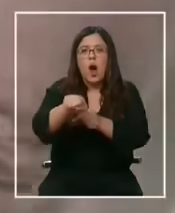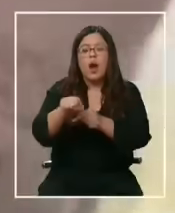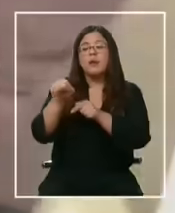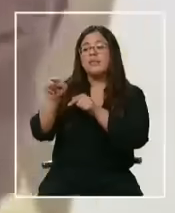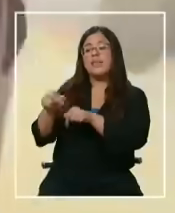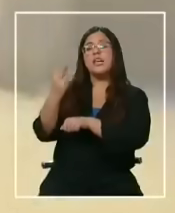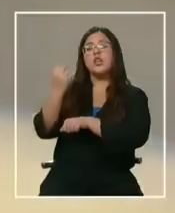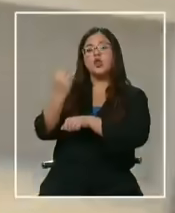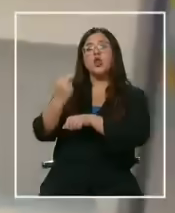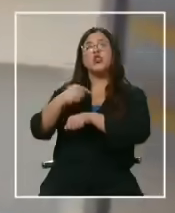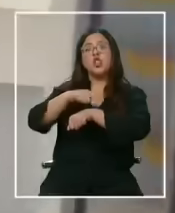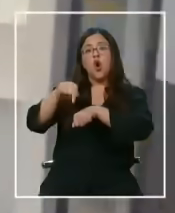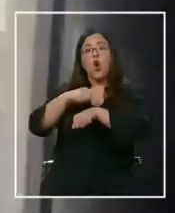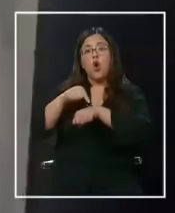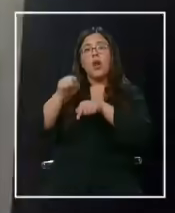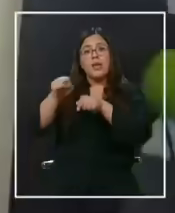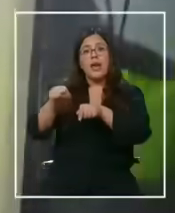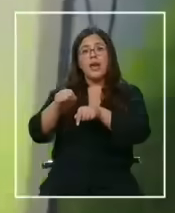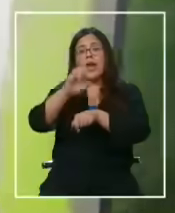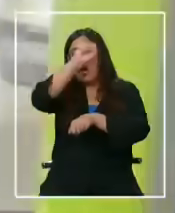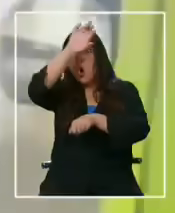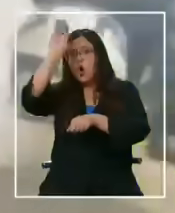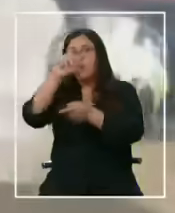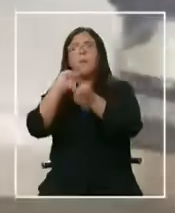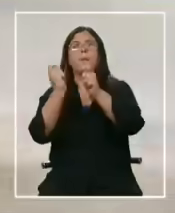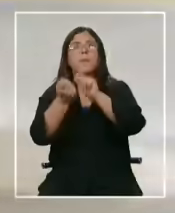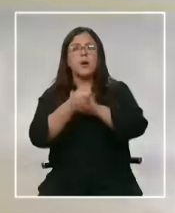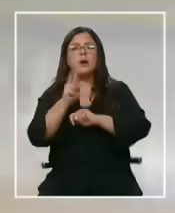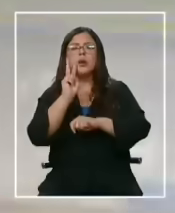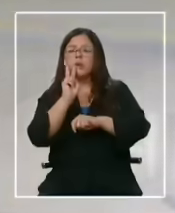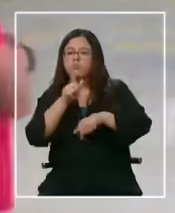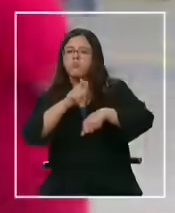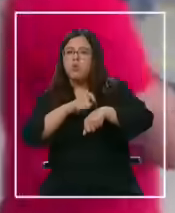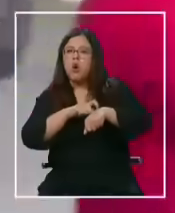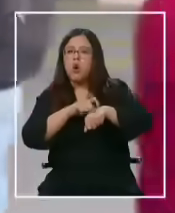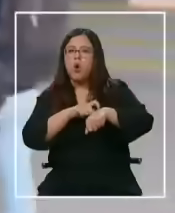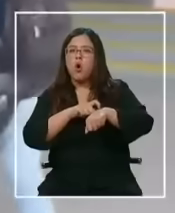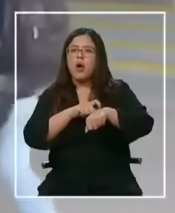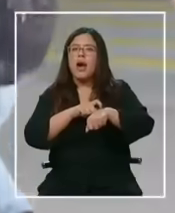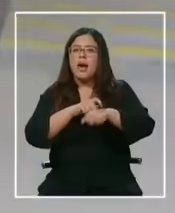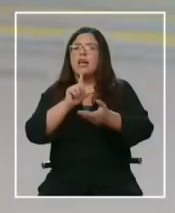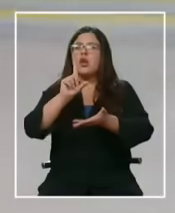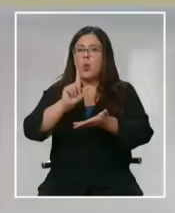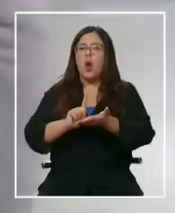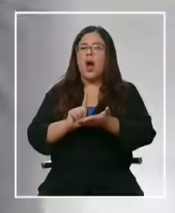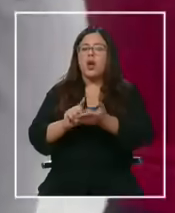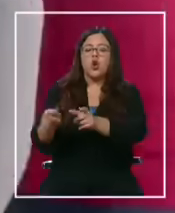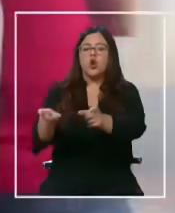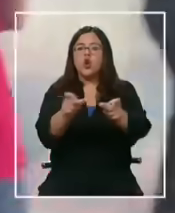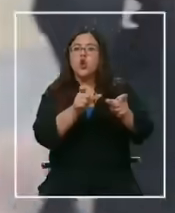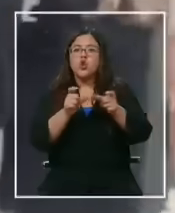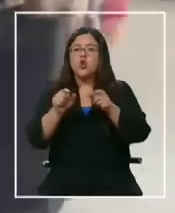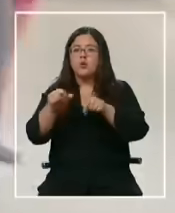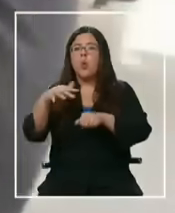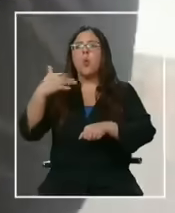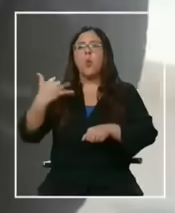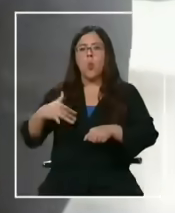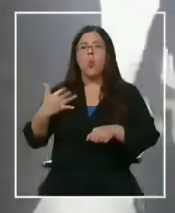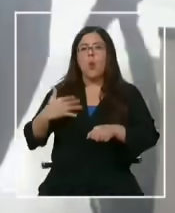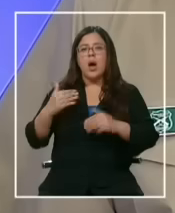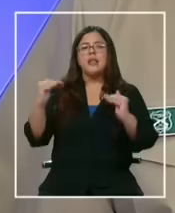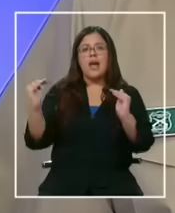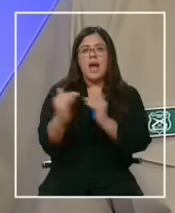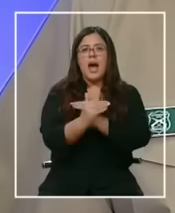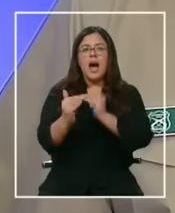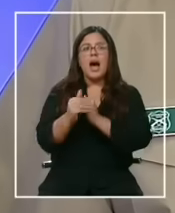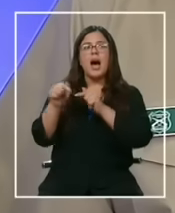en menos de 12 horas la historia en Colombia cambió y si se pudo determinar los horarios y zonas donde pasaría un control en ruta fue la clave fue